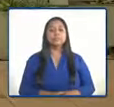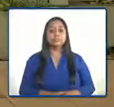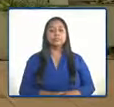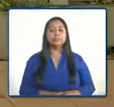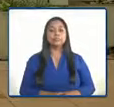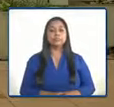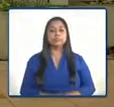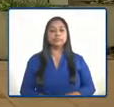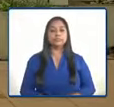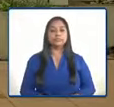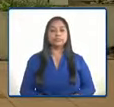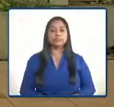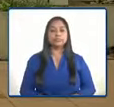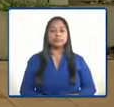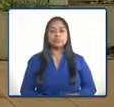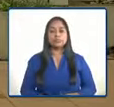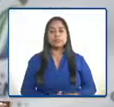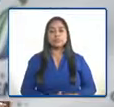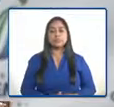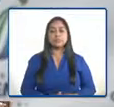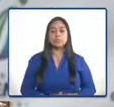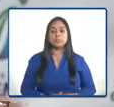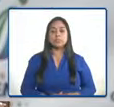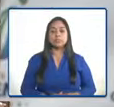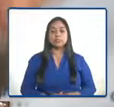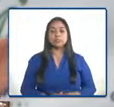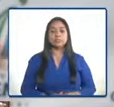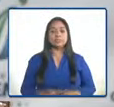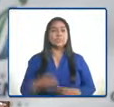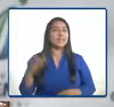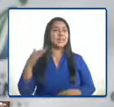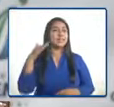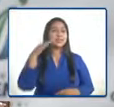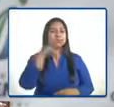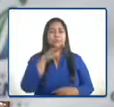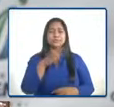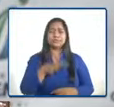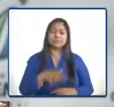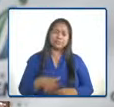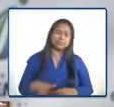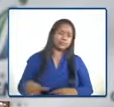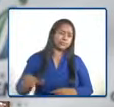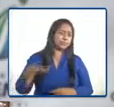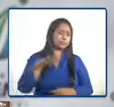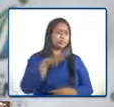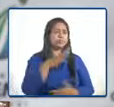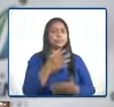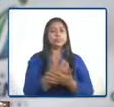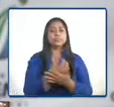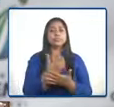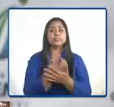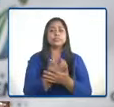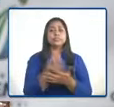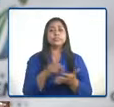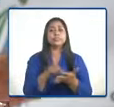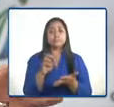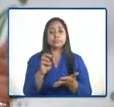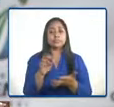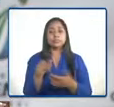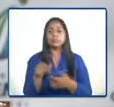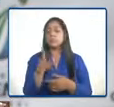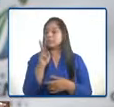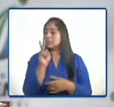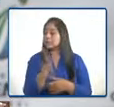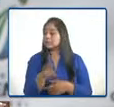aviación definitivamente involucra a todos los sectores económicos del país. Y por ello insisto y insistiré cada